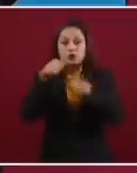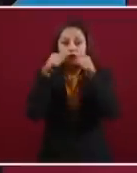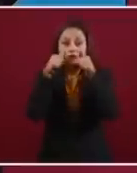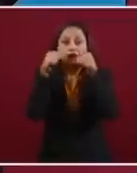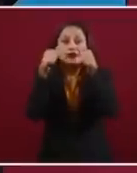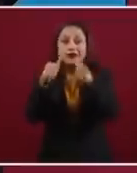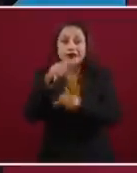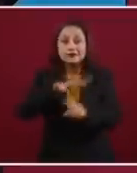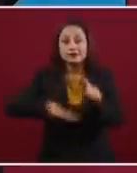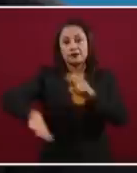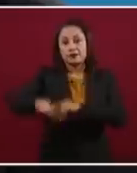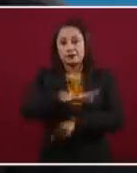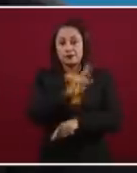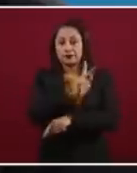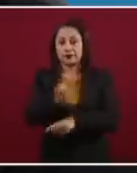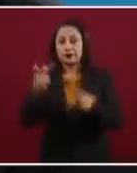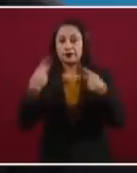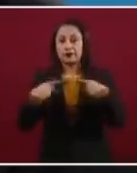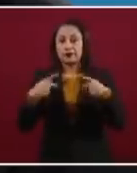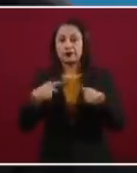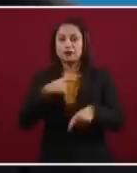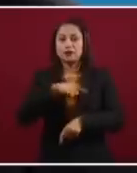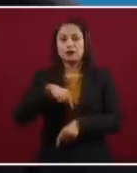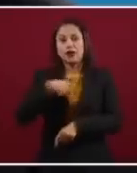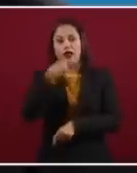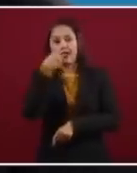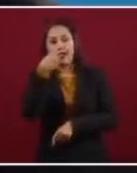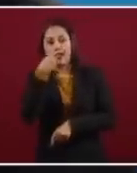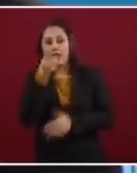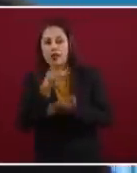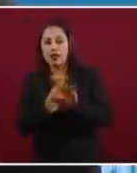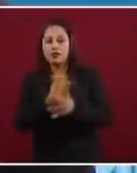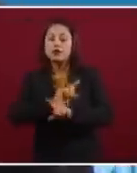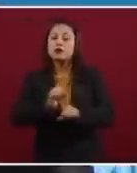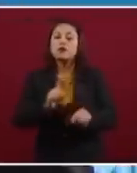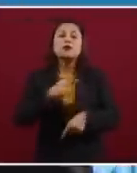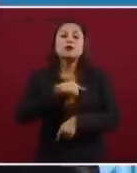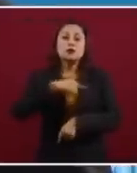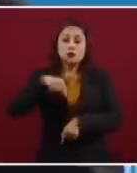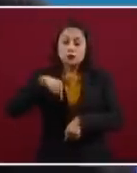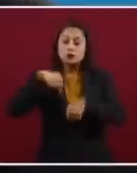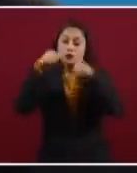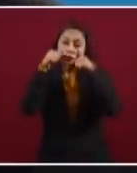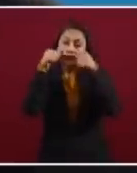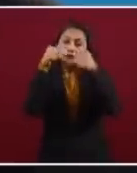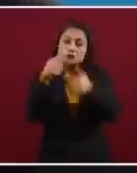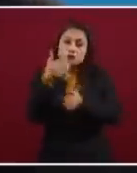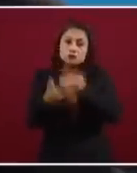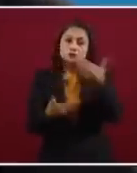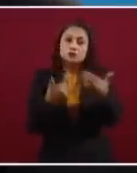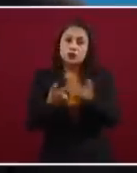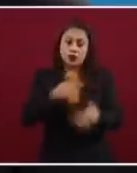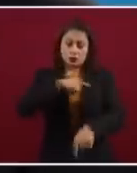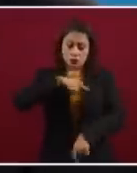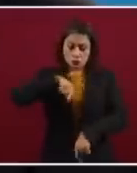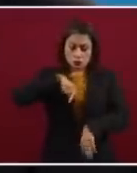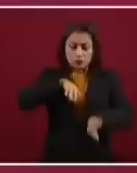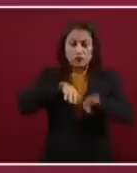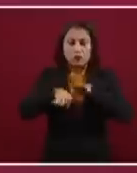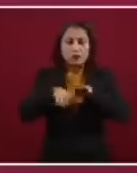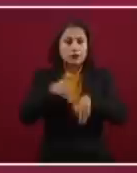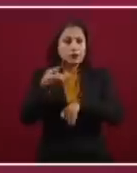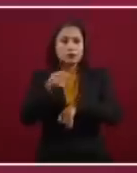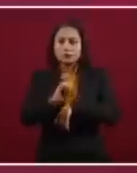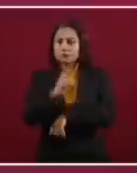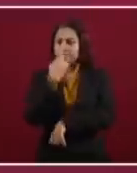no solo en retórica estamos para servir al pueblo esta es nuestra vocación esto es nuestra obligación de modo que la sociedad